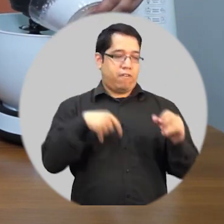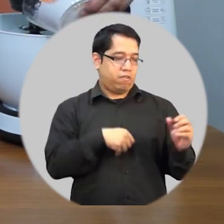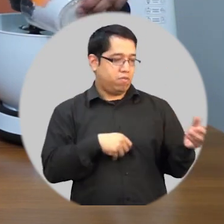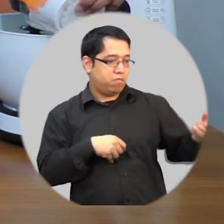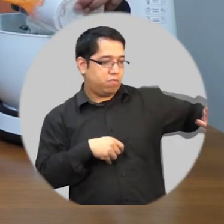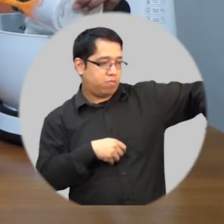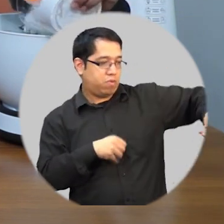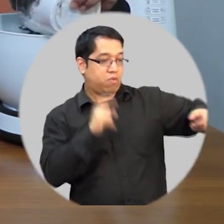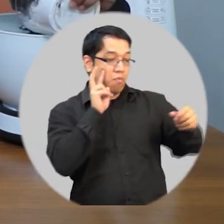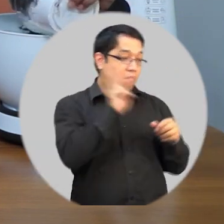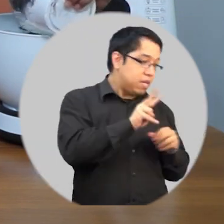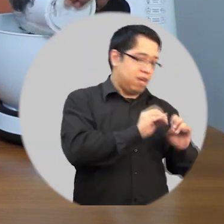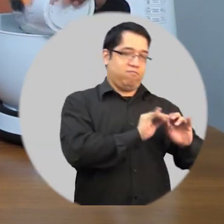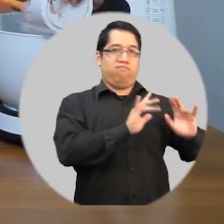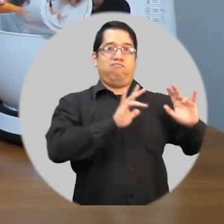nuestra decoración.